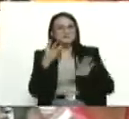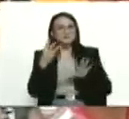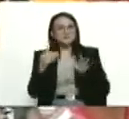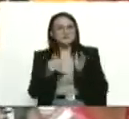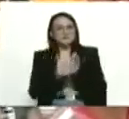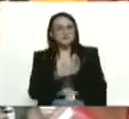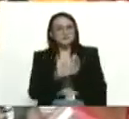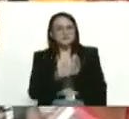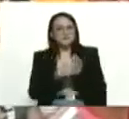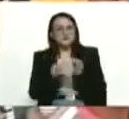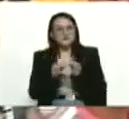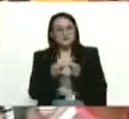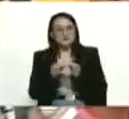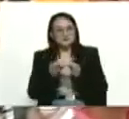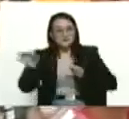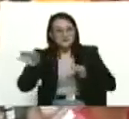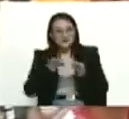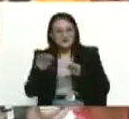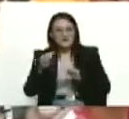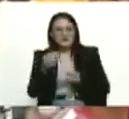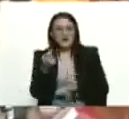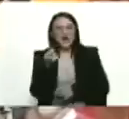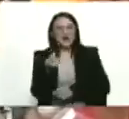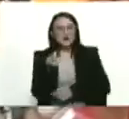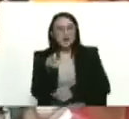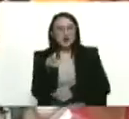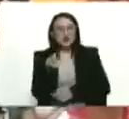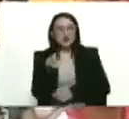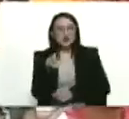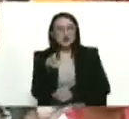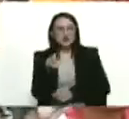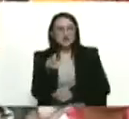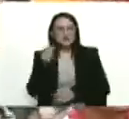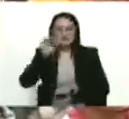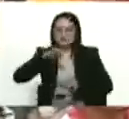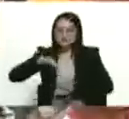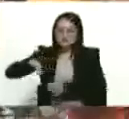de arroz, 42.000 hectáreas de arroz sembradas.